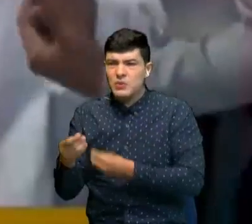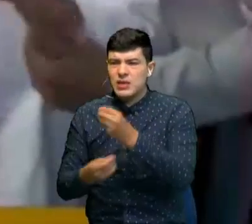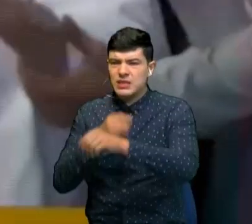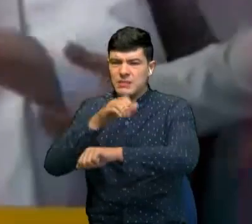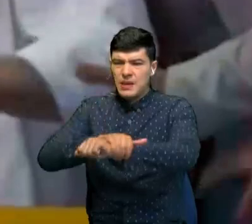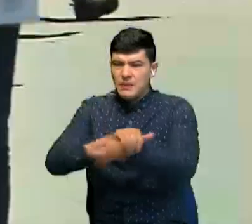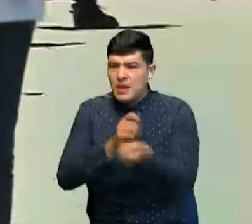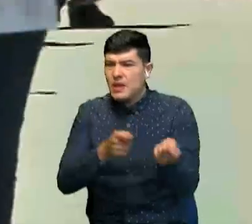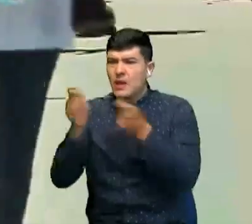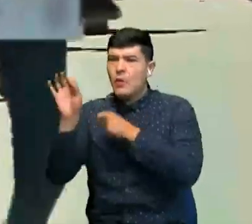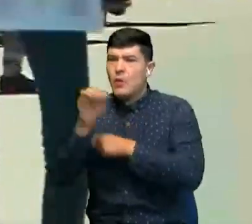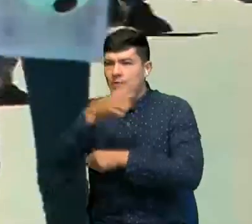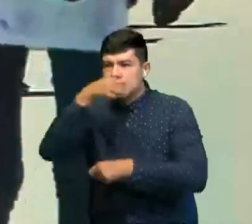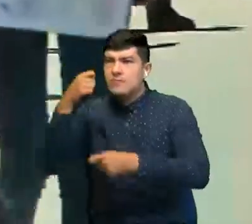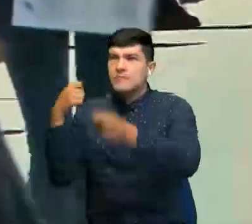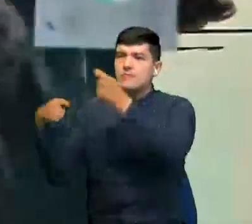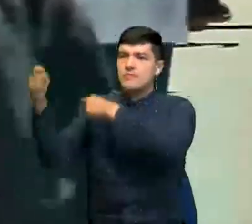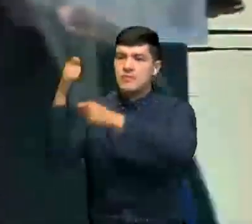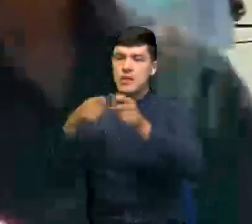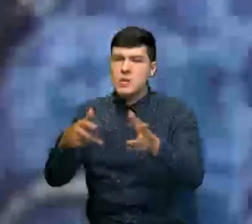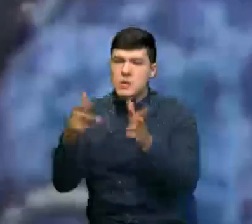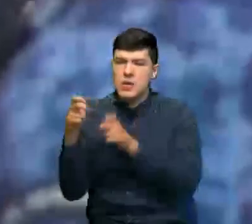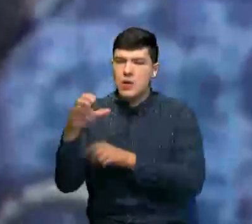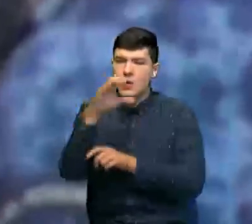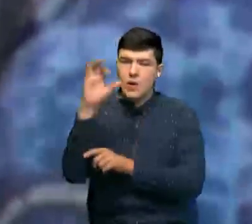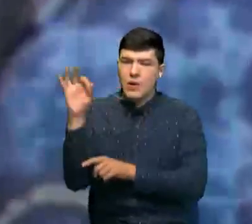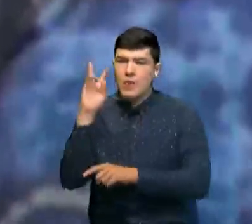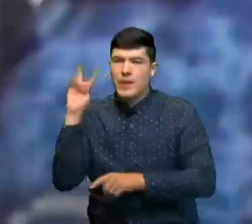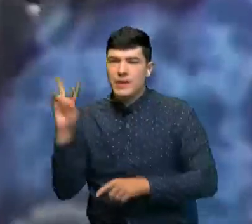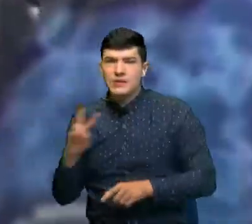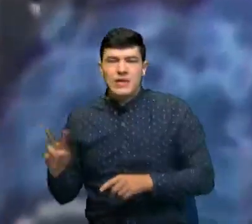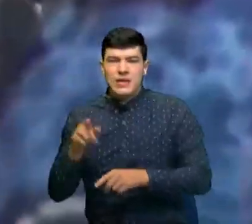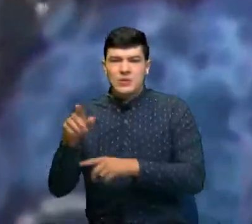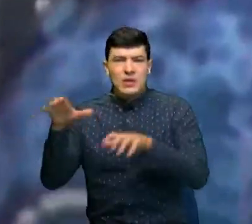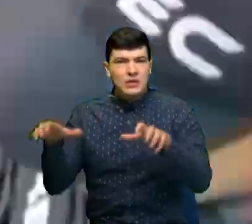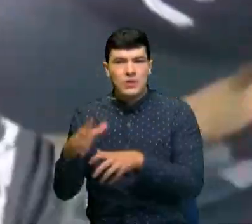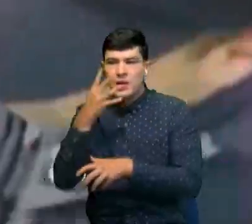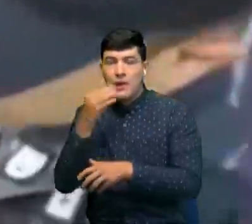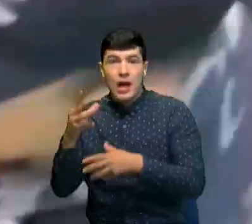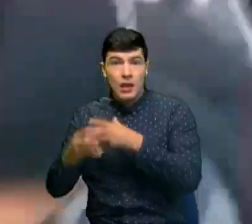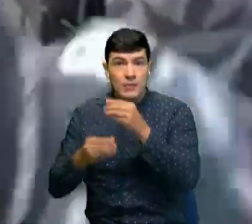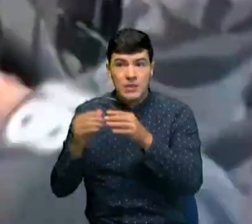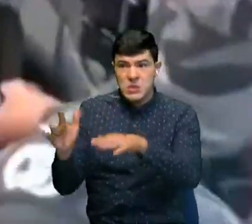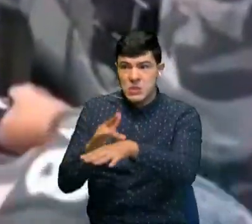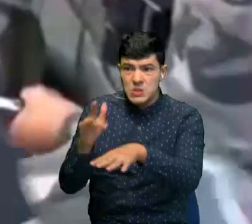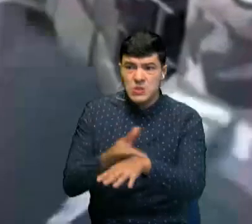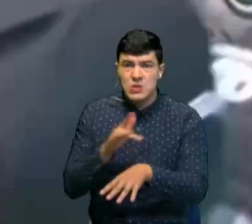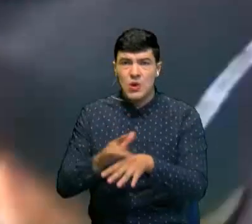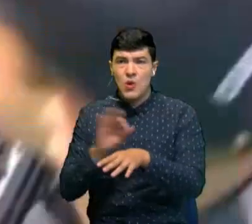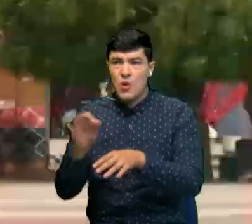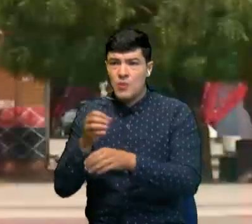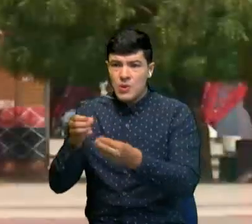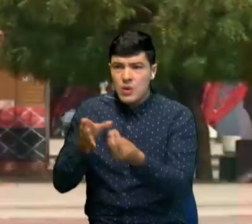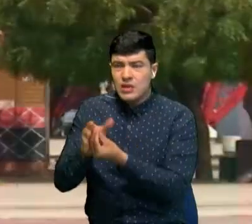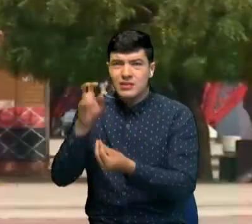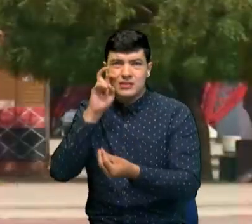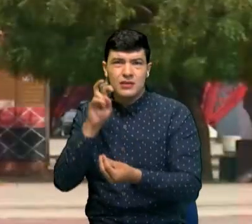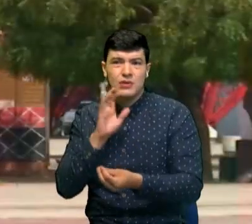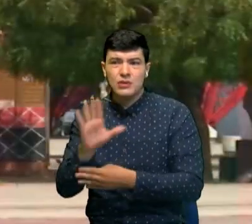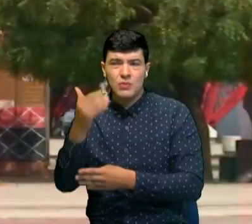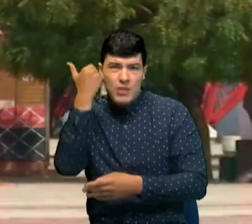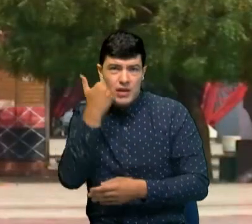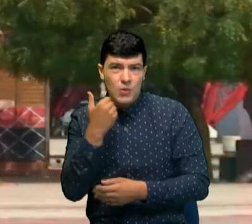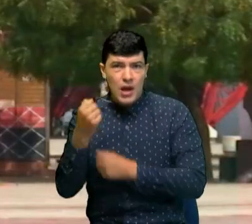narcotraficante extorsionando colombianos y venezolanos de igual forma reclutando y violando a menores de edad